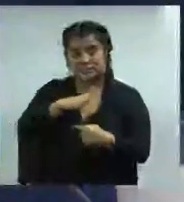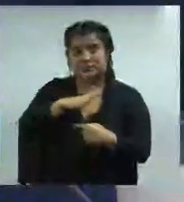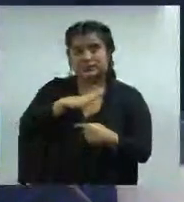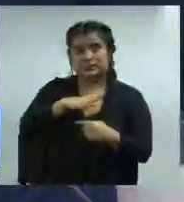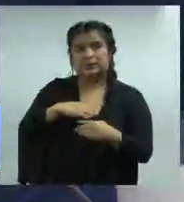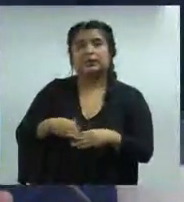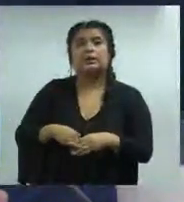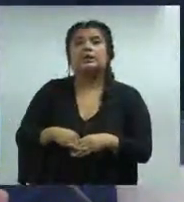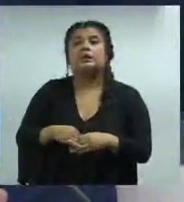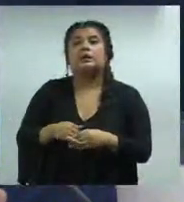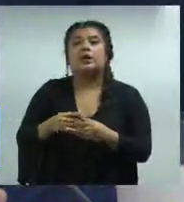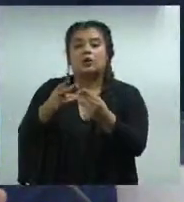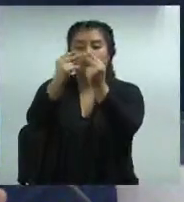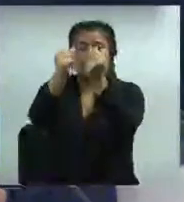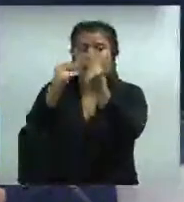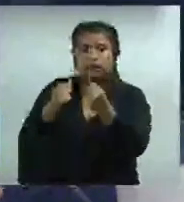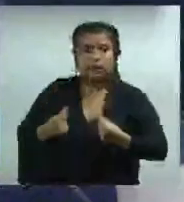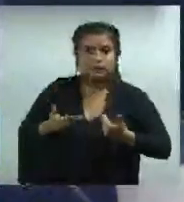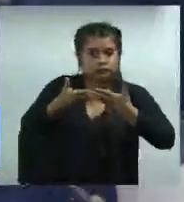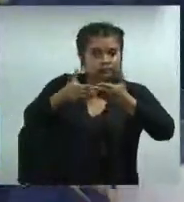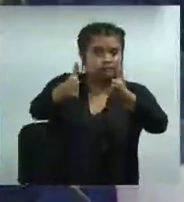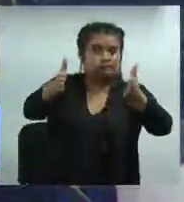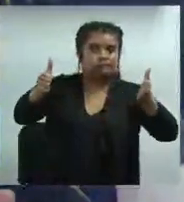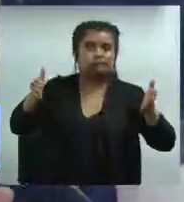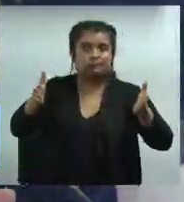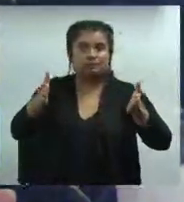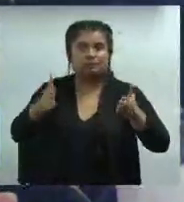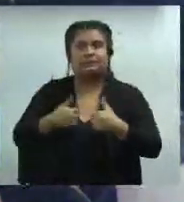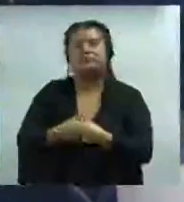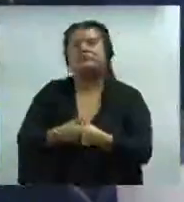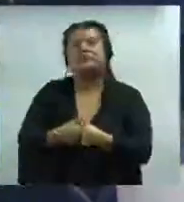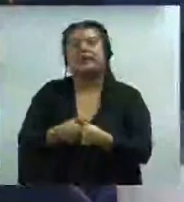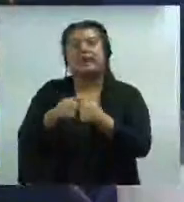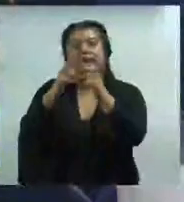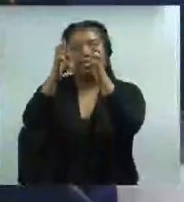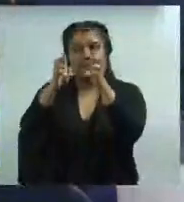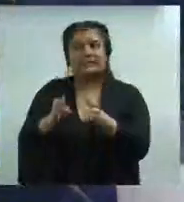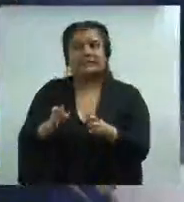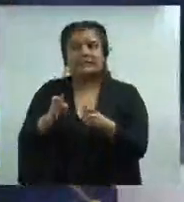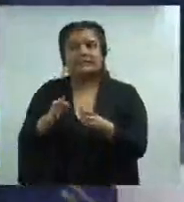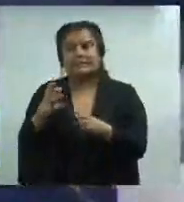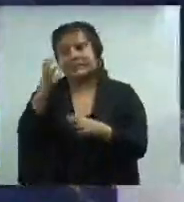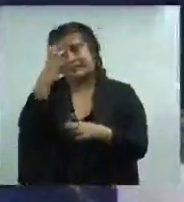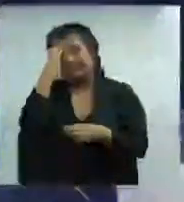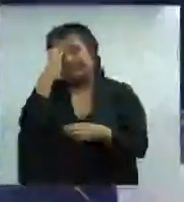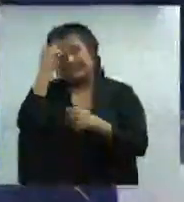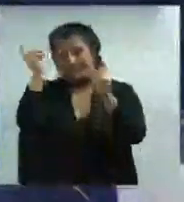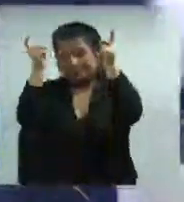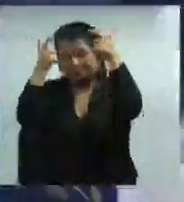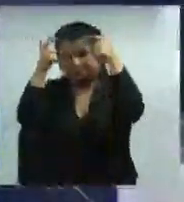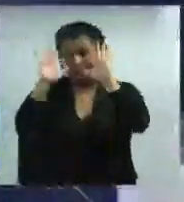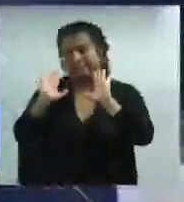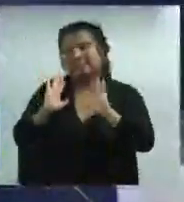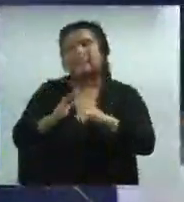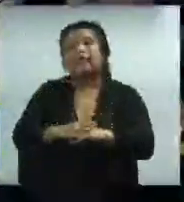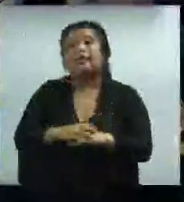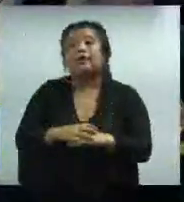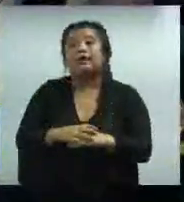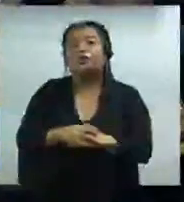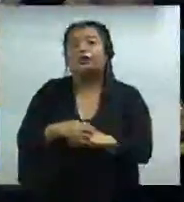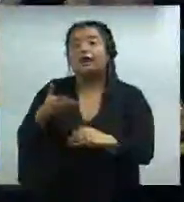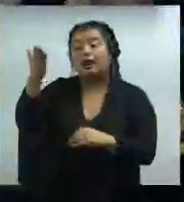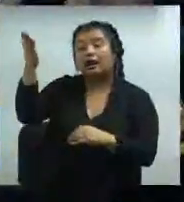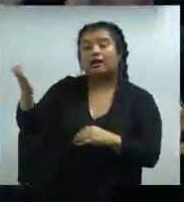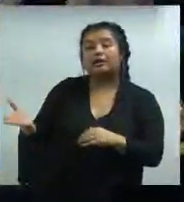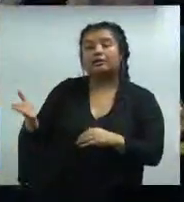en arcas abiertas hasta el santo peca. Gracias, presidente. Tiene la palabra el